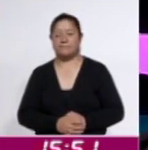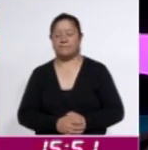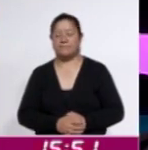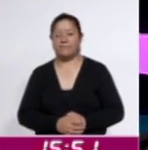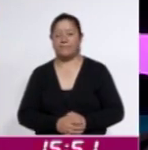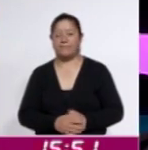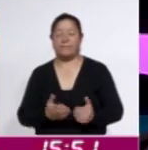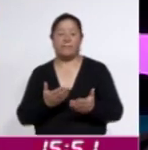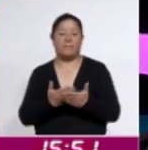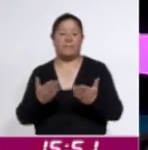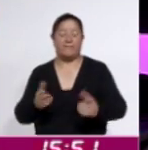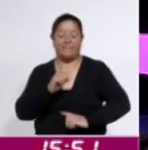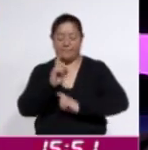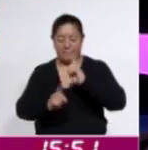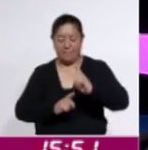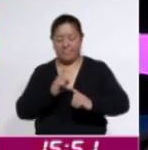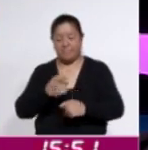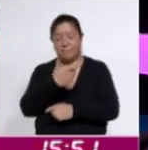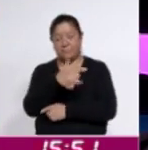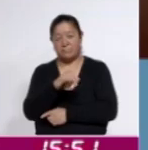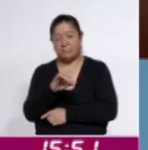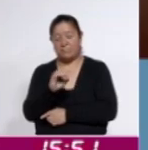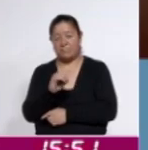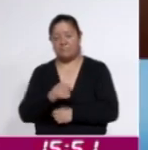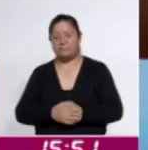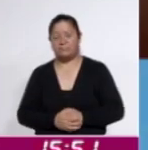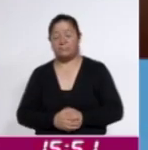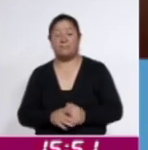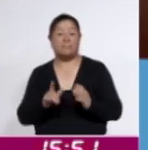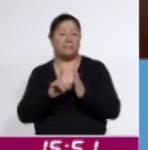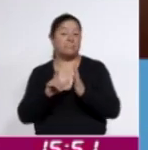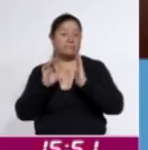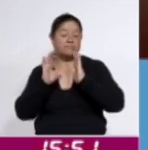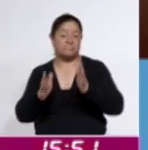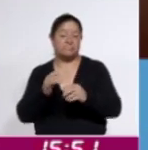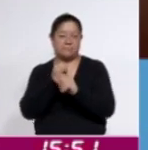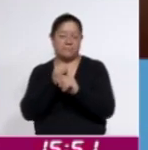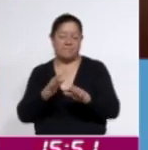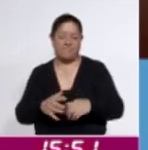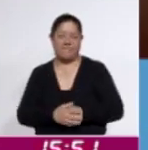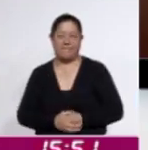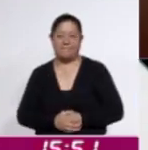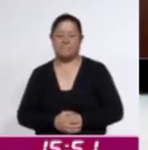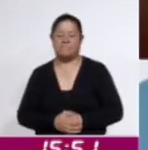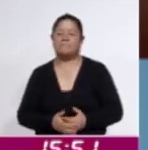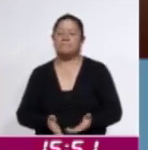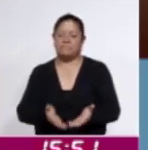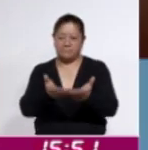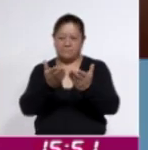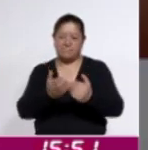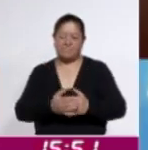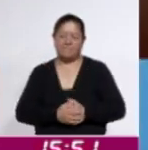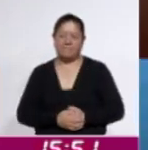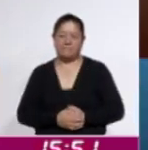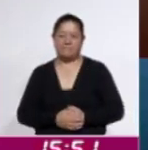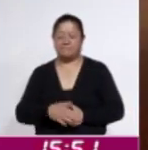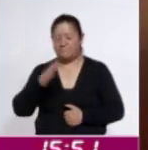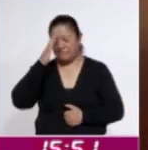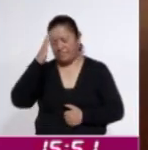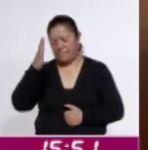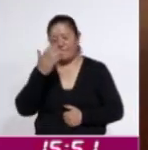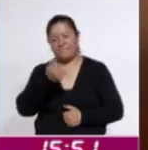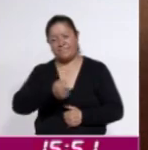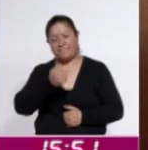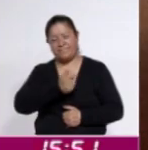Ya es momento de los deportes con Giovanni Valdés. Ya se encuentra listo con toda la información. Adelante, Giovanni, buenas tardes. ¿Qué tal, Jesús? Te saludo